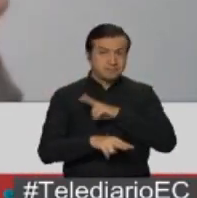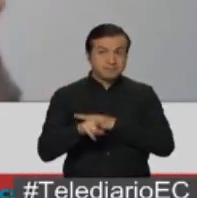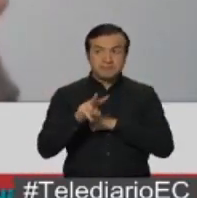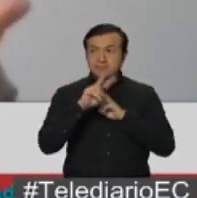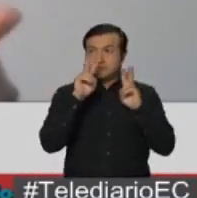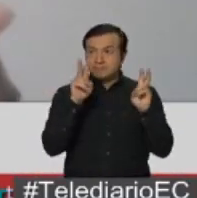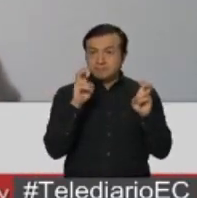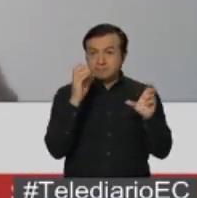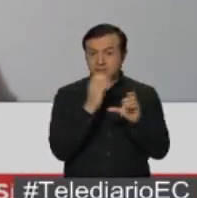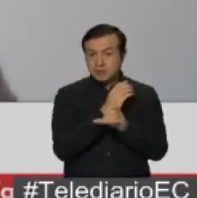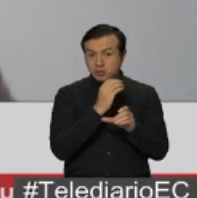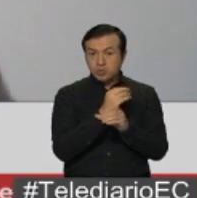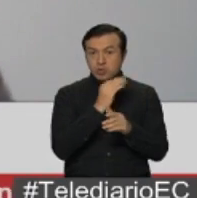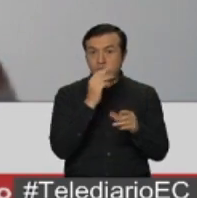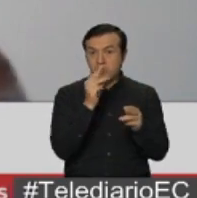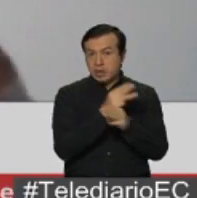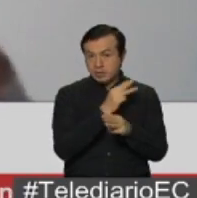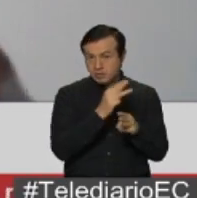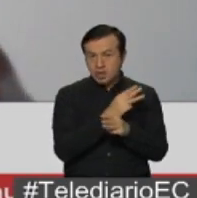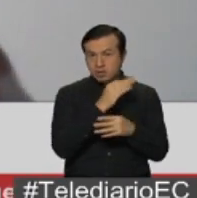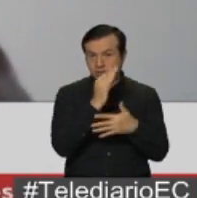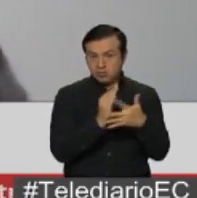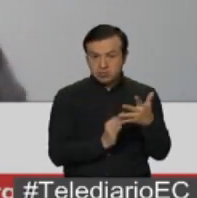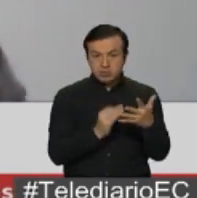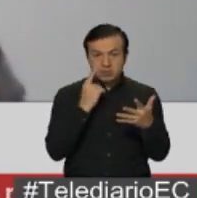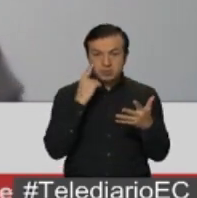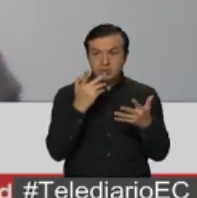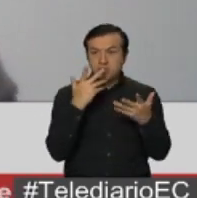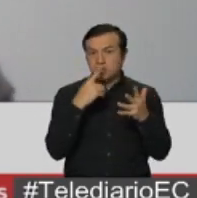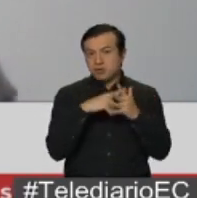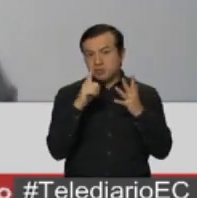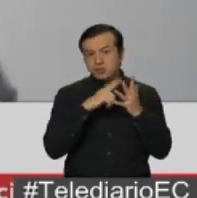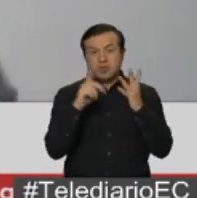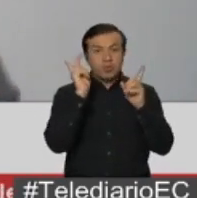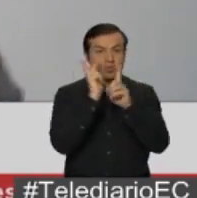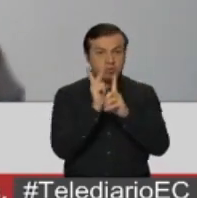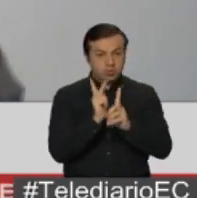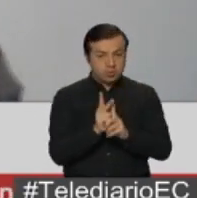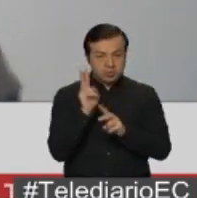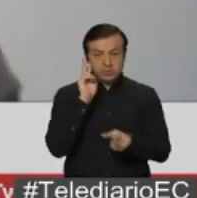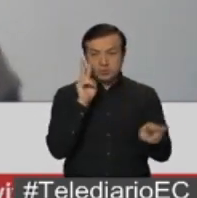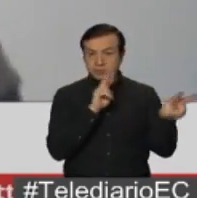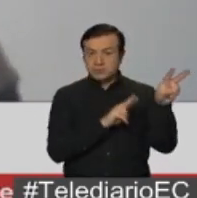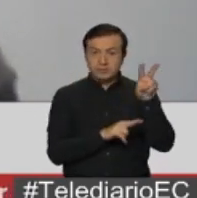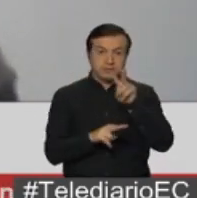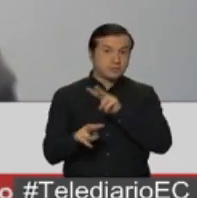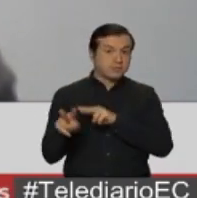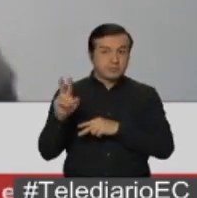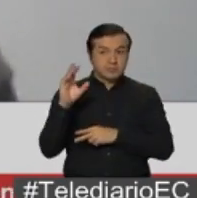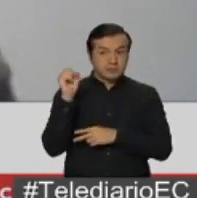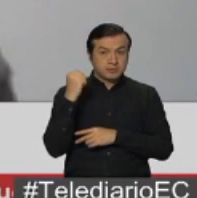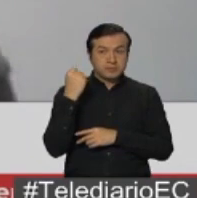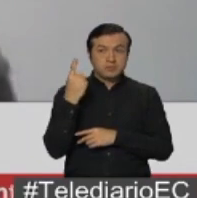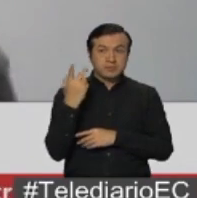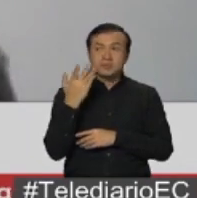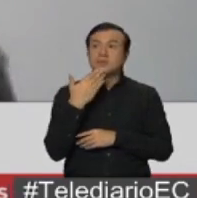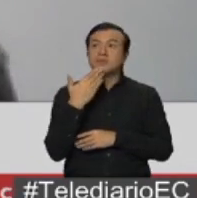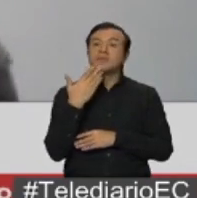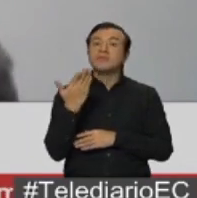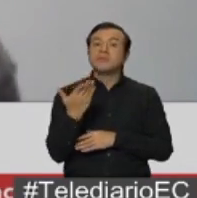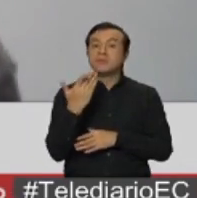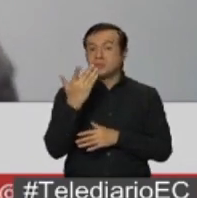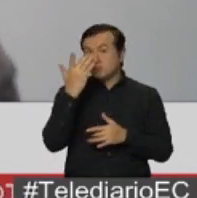cálculos matemáticos y tomando en cuenta diferentes aspectos de tecnológicos podríamos saber cómo va evolucionando